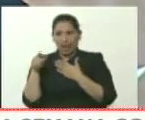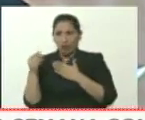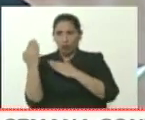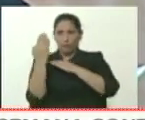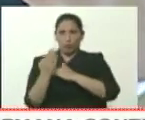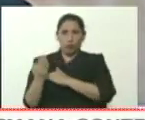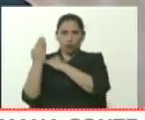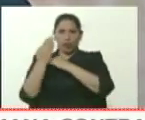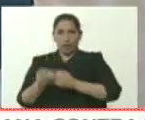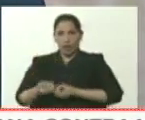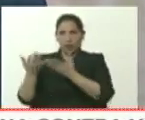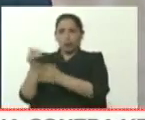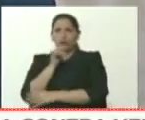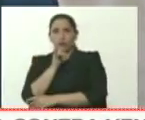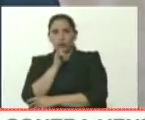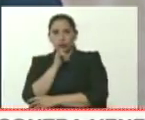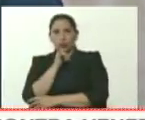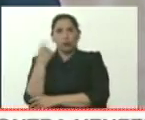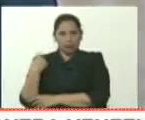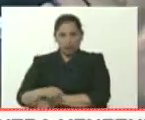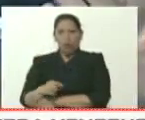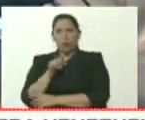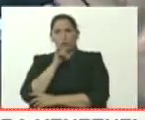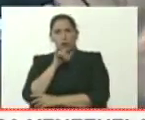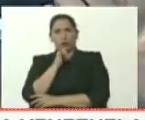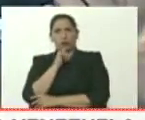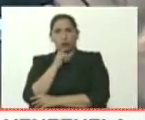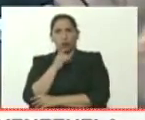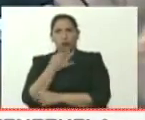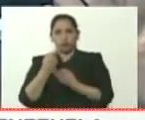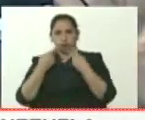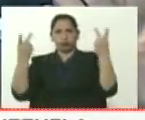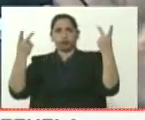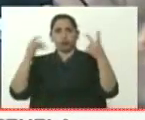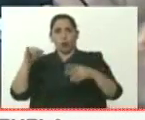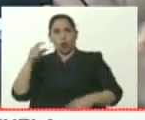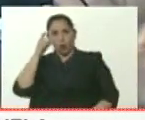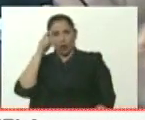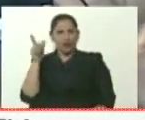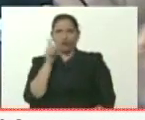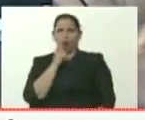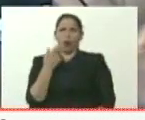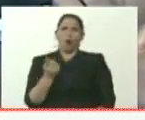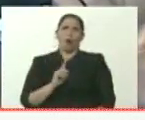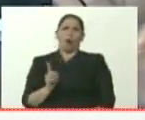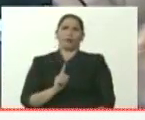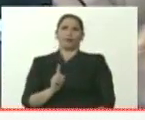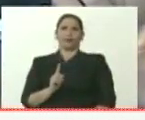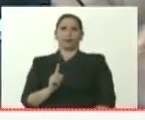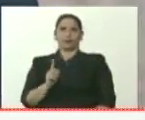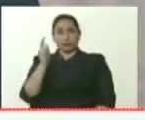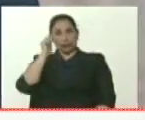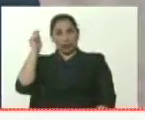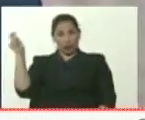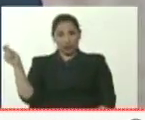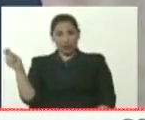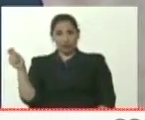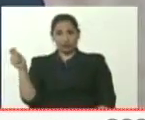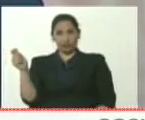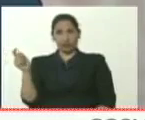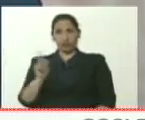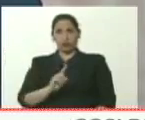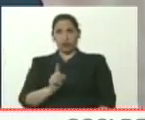damos la información, tenemos nueva información que va a compartir Jorge Rodríguez. No son teorías al aire, no